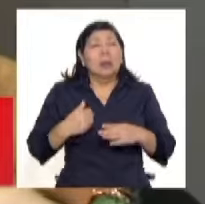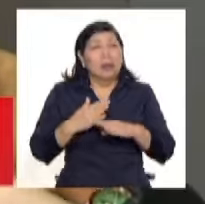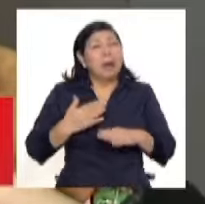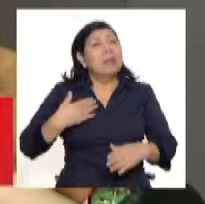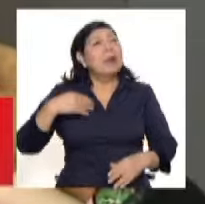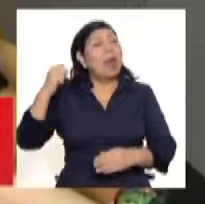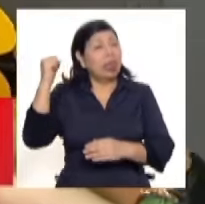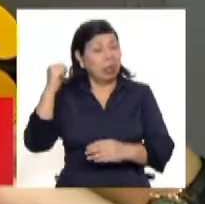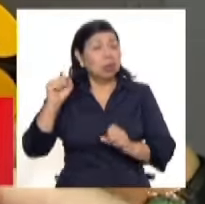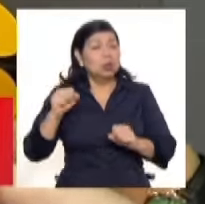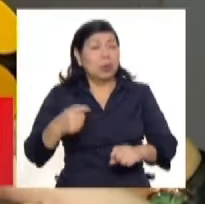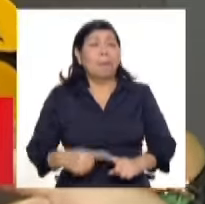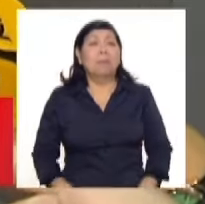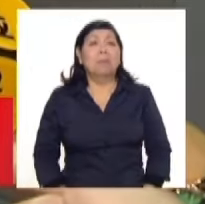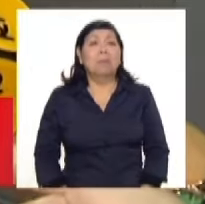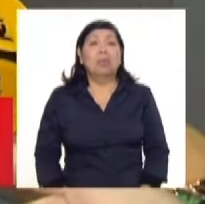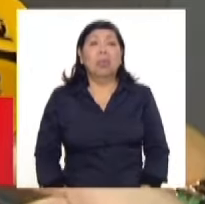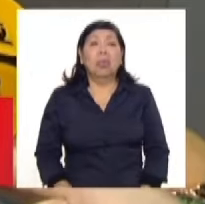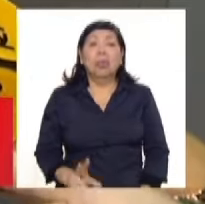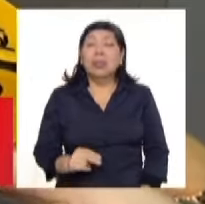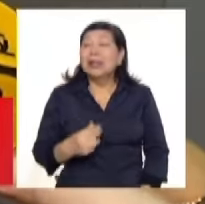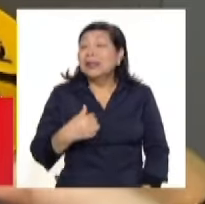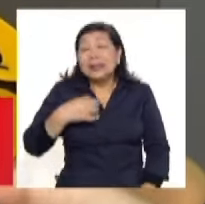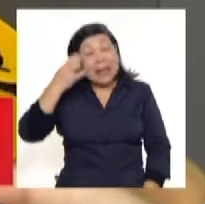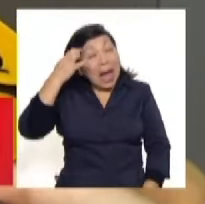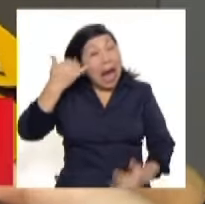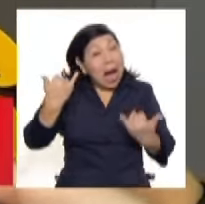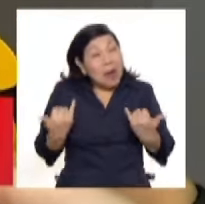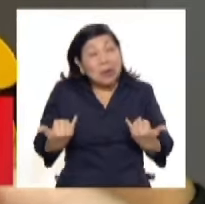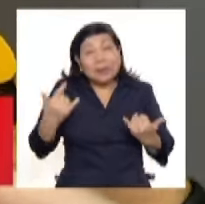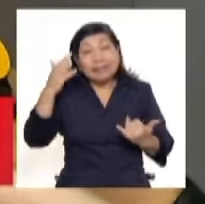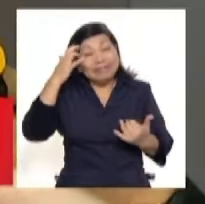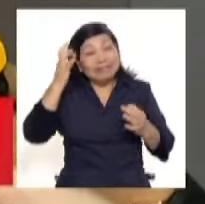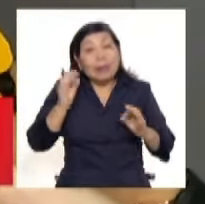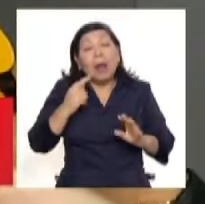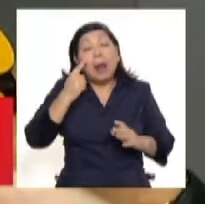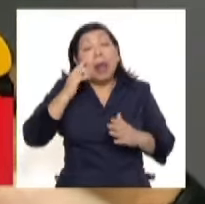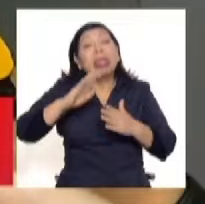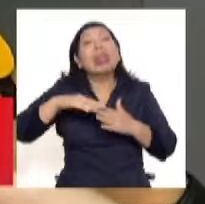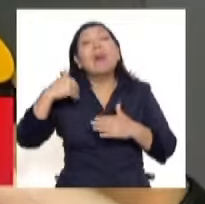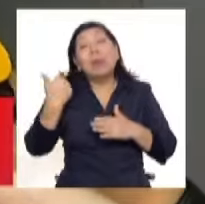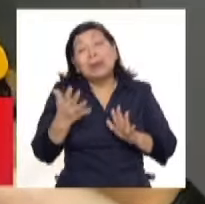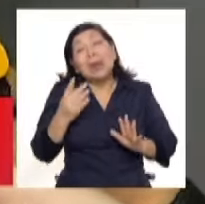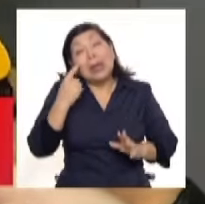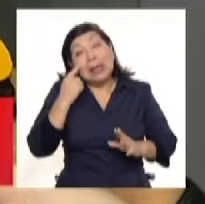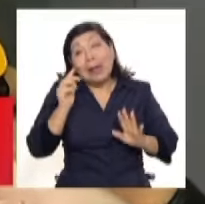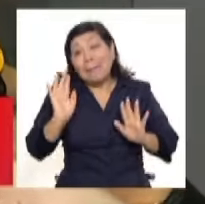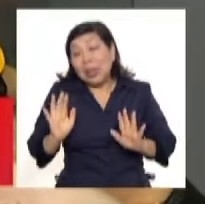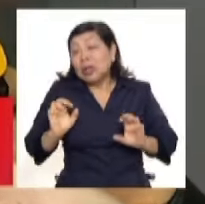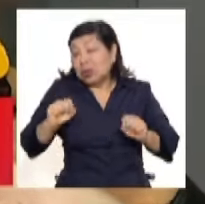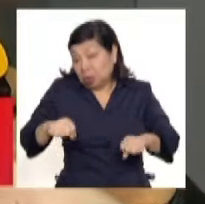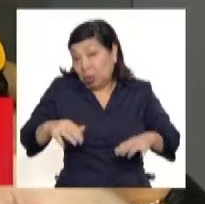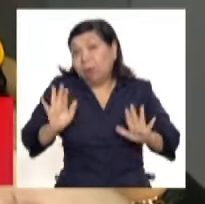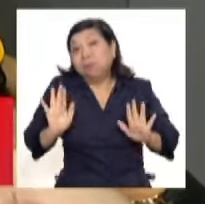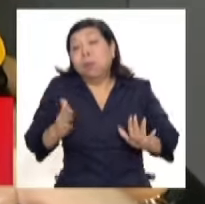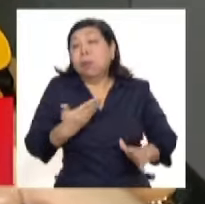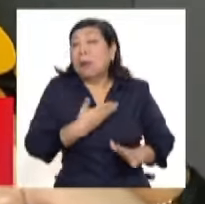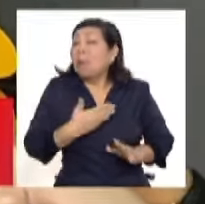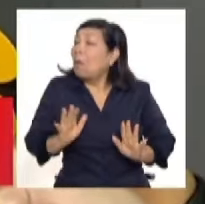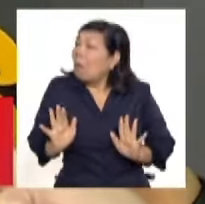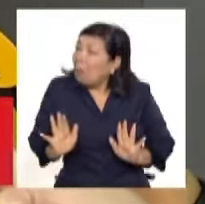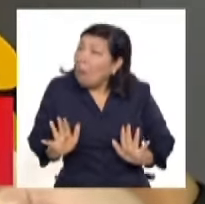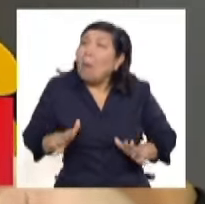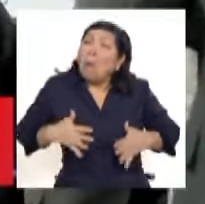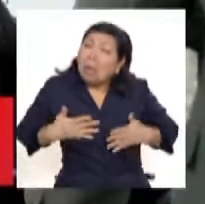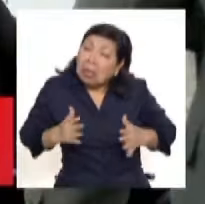mi derecho a postular. No he tomado una decisión, lo veré más adelante. No lo